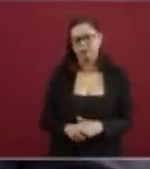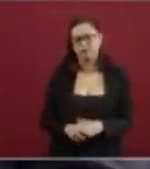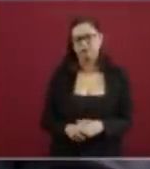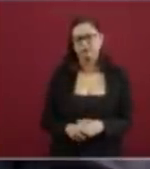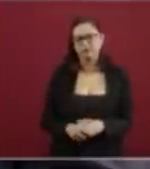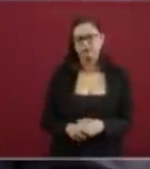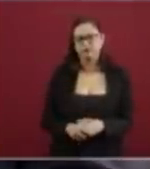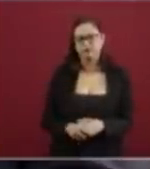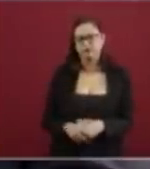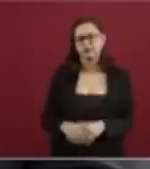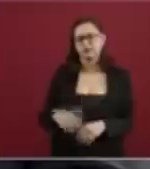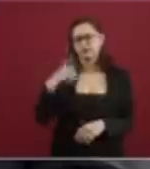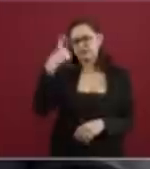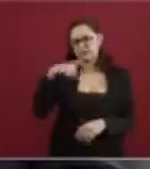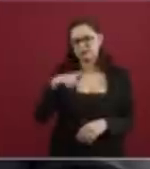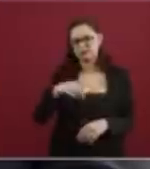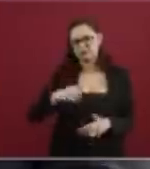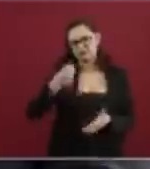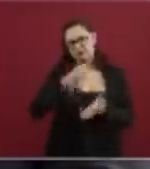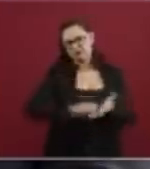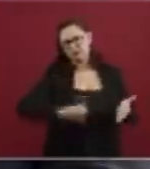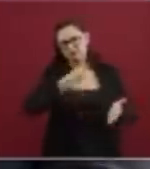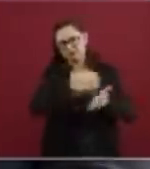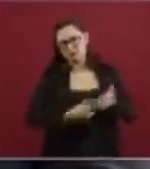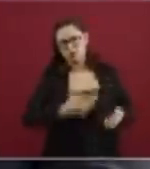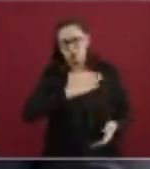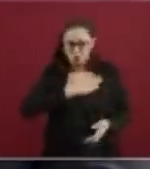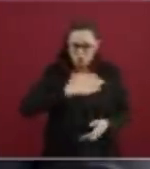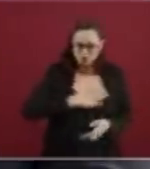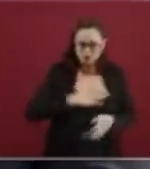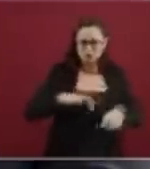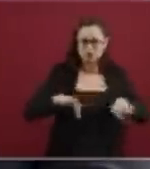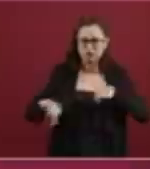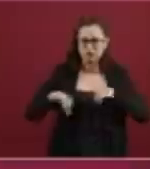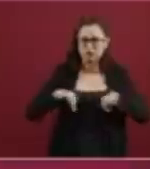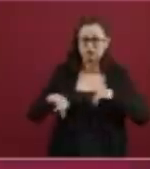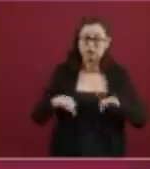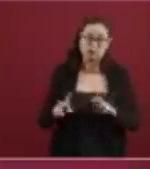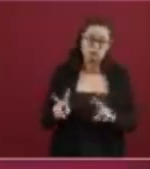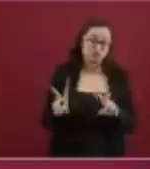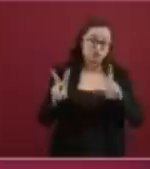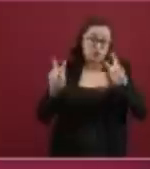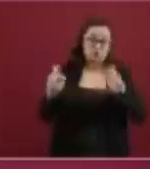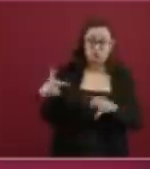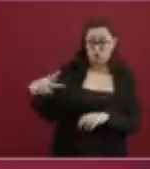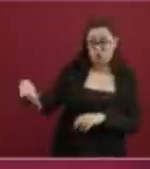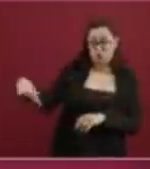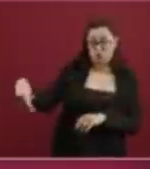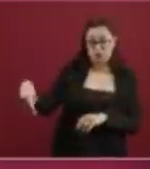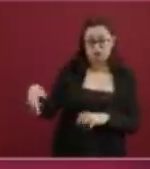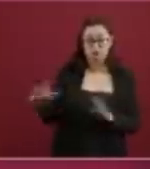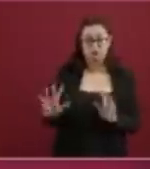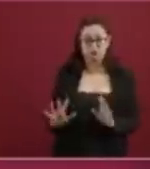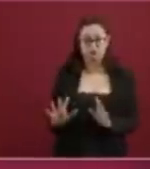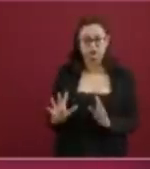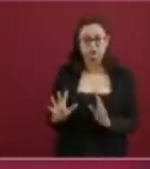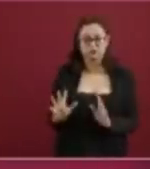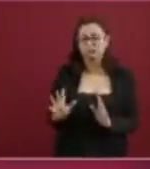pedir justicia laboral. Es un asunto de los trabajadores, que los trabajadores